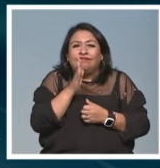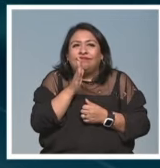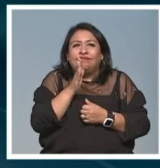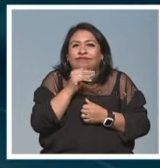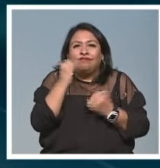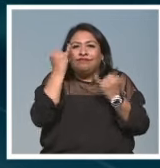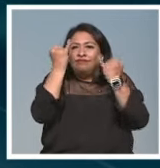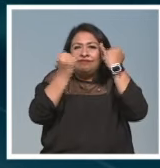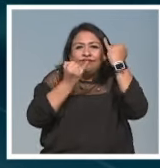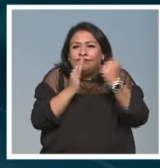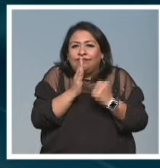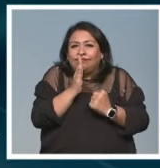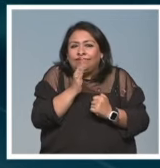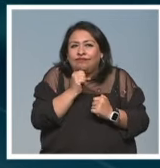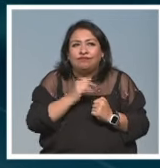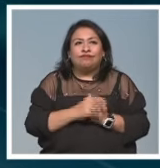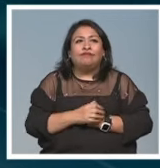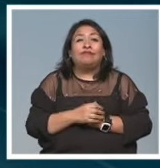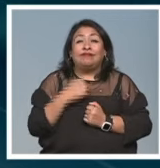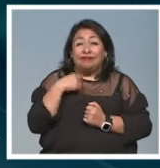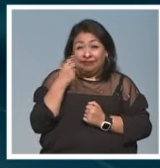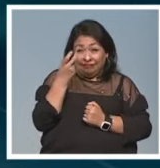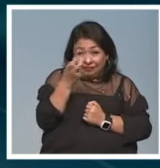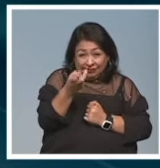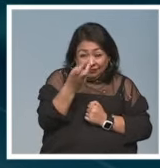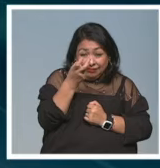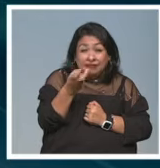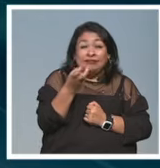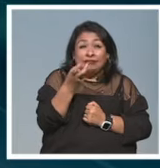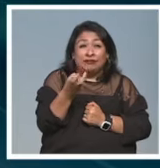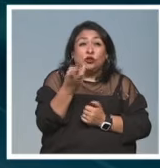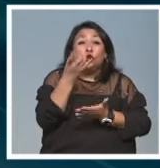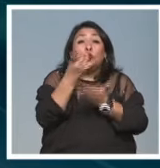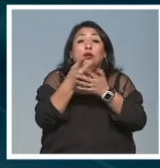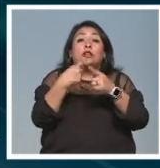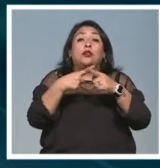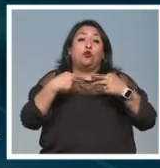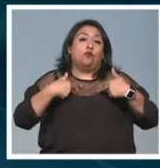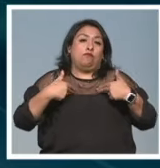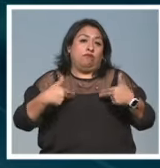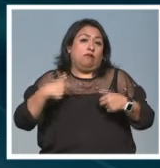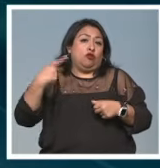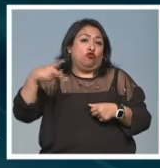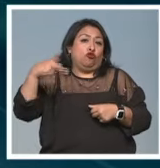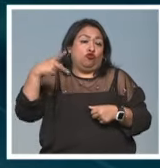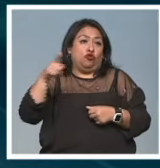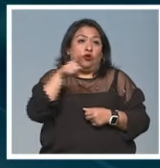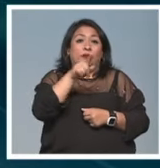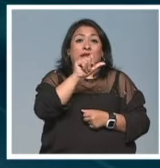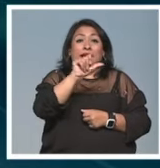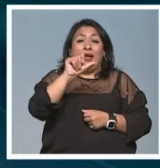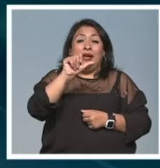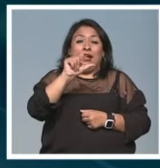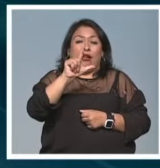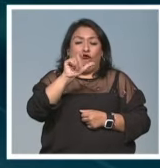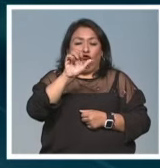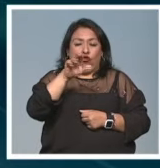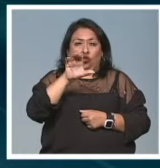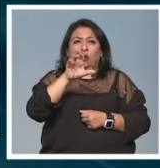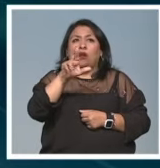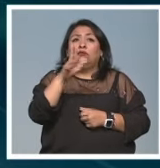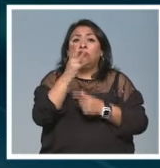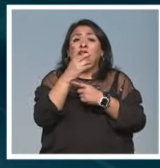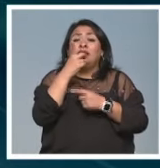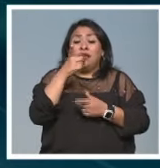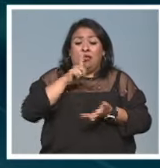tiene imaginación. Eso solo viene del ser humano. Alfonso Cuarón afirma que no está en